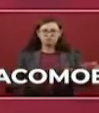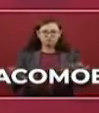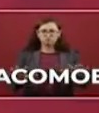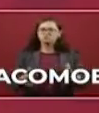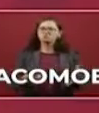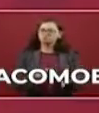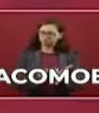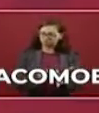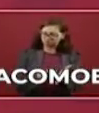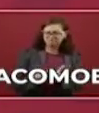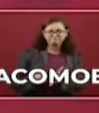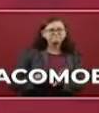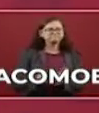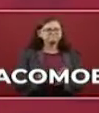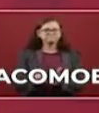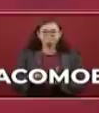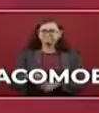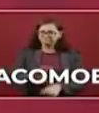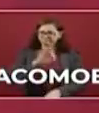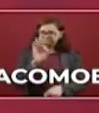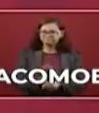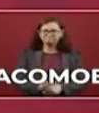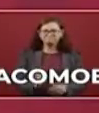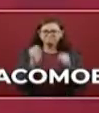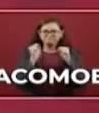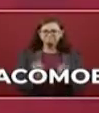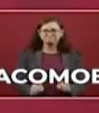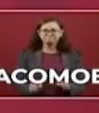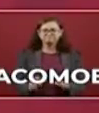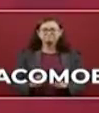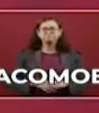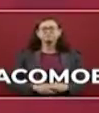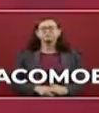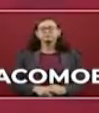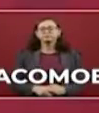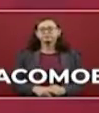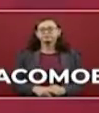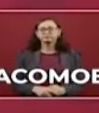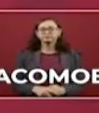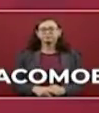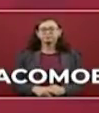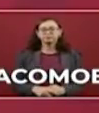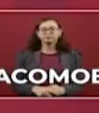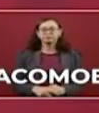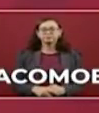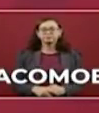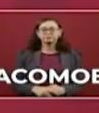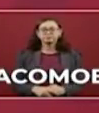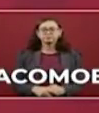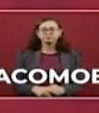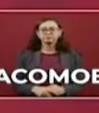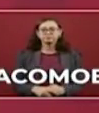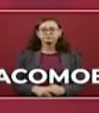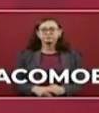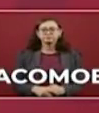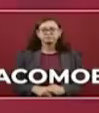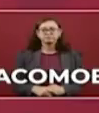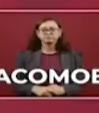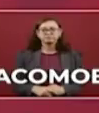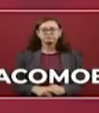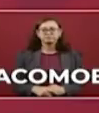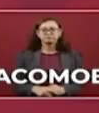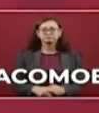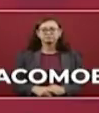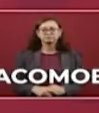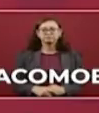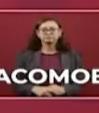que pasa y cómo el presidente se comunica con los periodistas y con la ciudadanía. En la jornada en la que